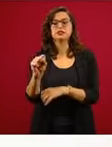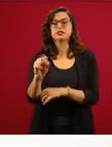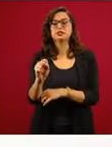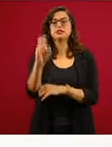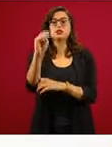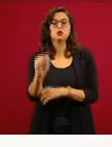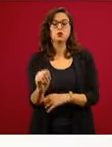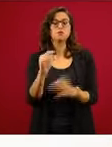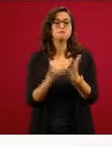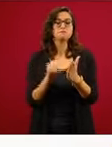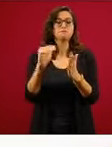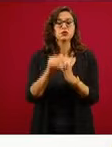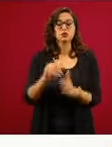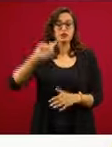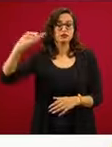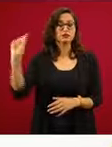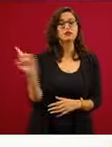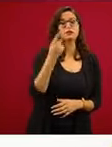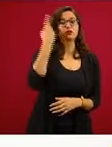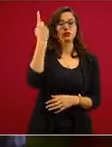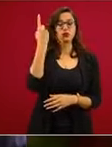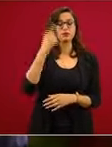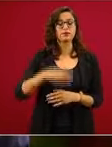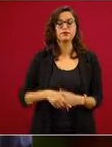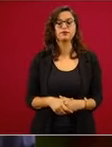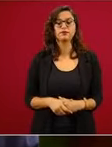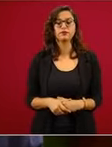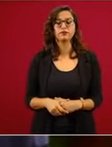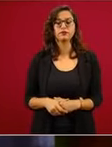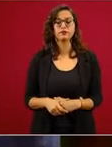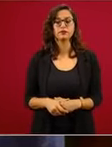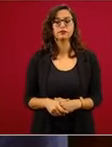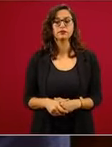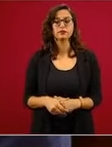17.969 millones de dólares.